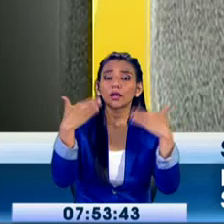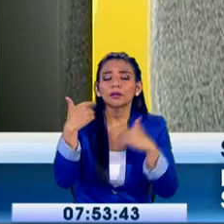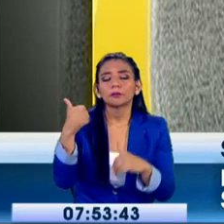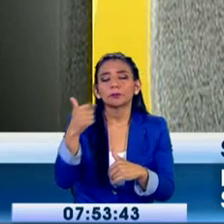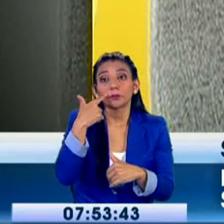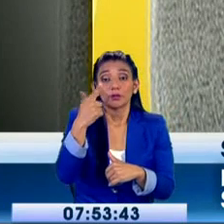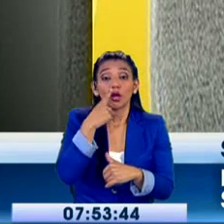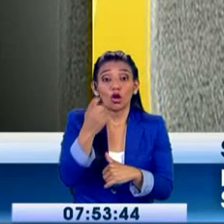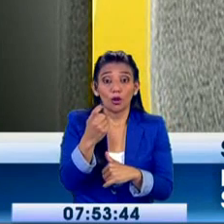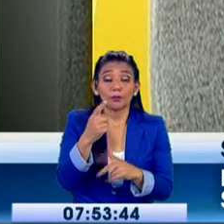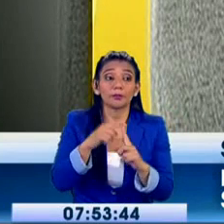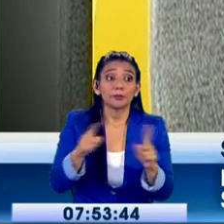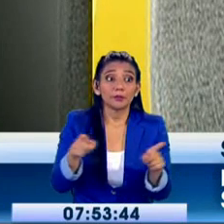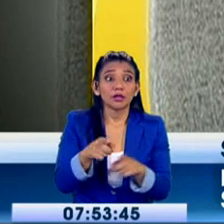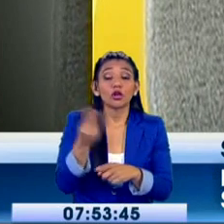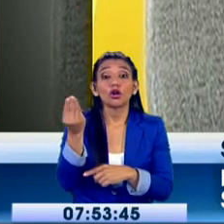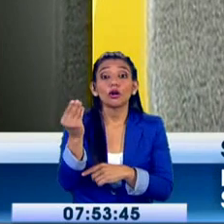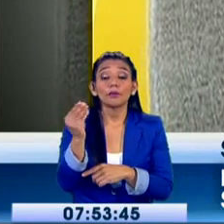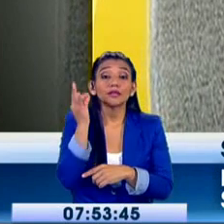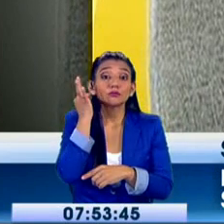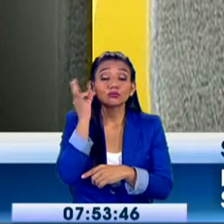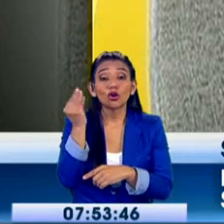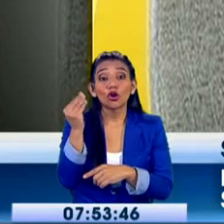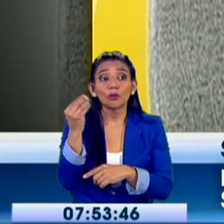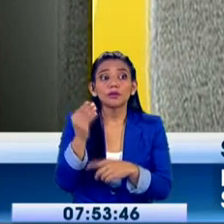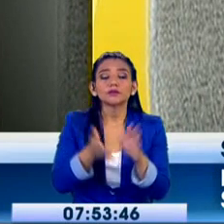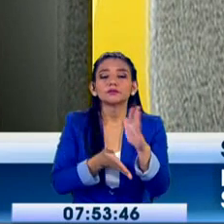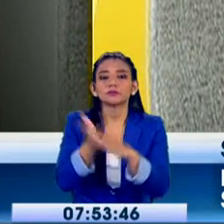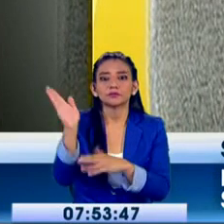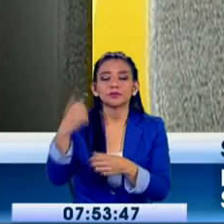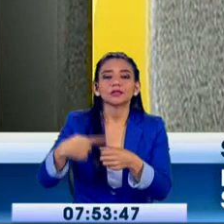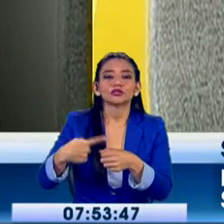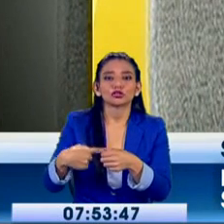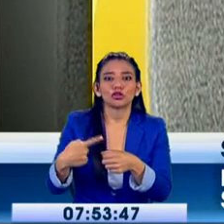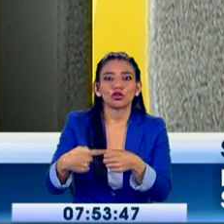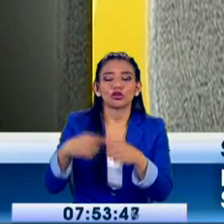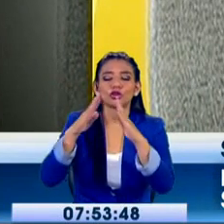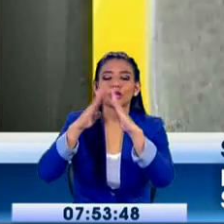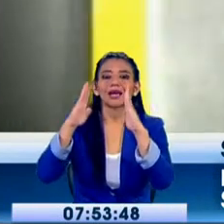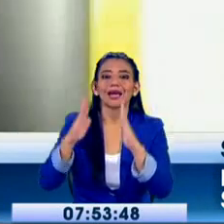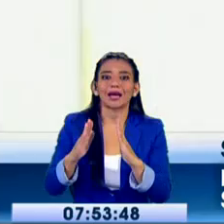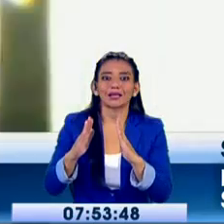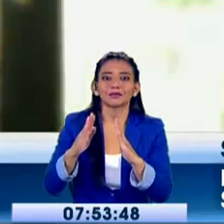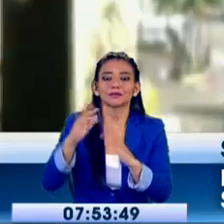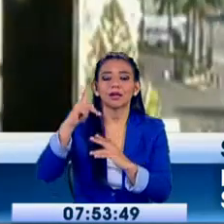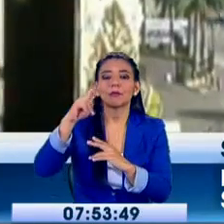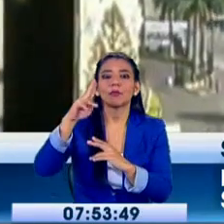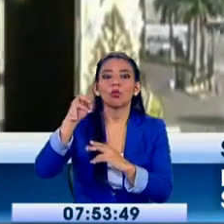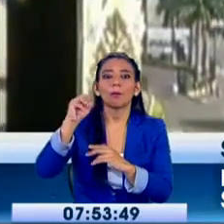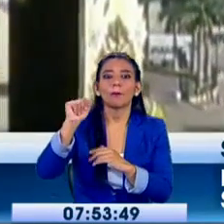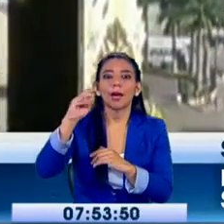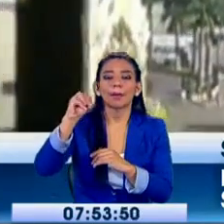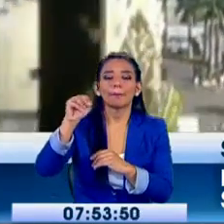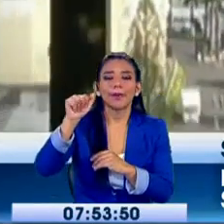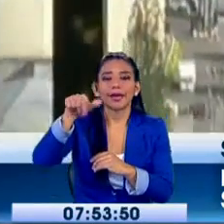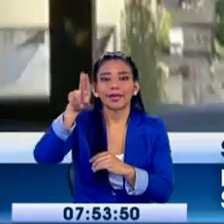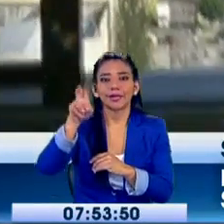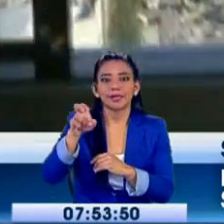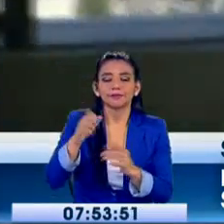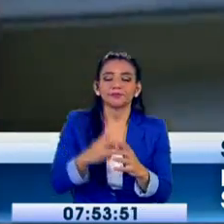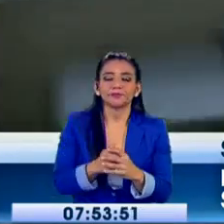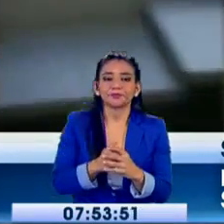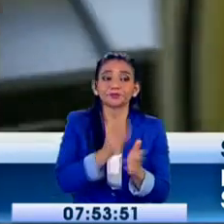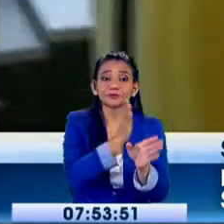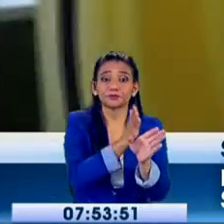varones. En el caso de adolescentes mujeres, nosotros nos referimos a la ciudad de Quito, en la Casa de Acogida de Pumamaqui. La psicóloga Alicia